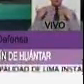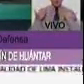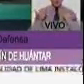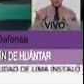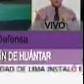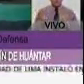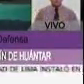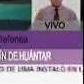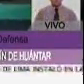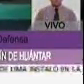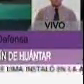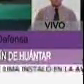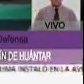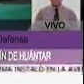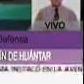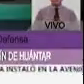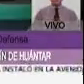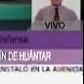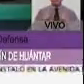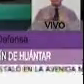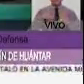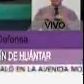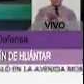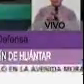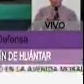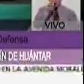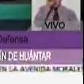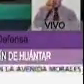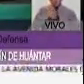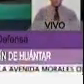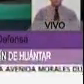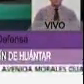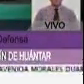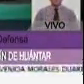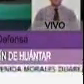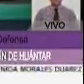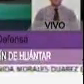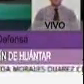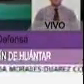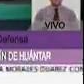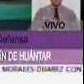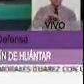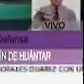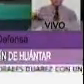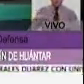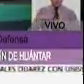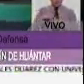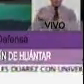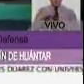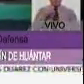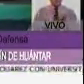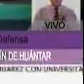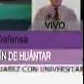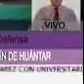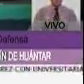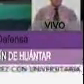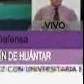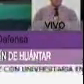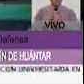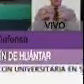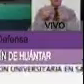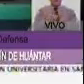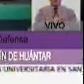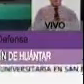perjudicar la actuación en sede nacional de todo lo actuado. Y eso el